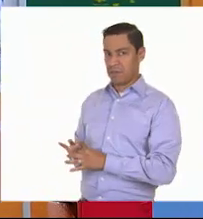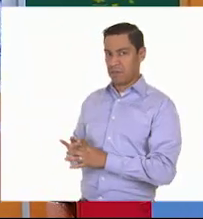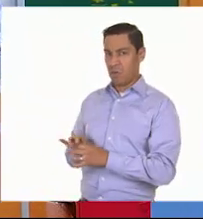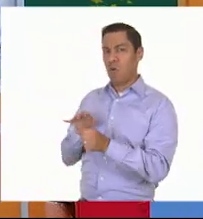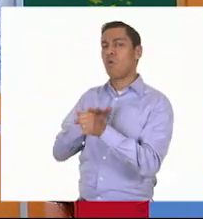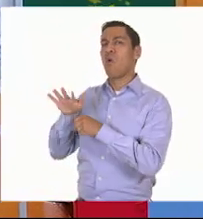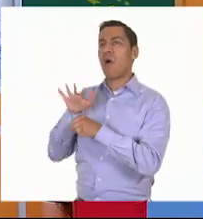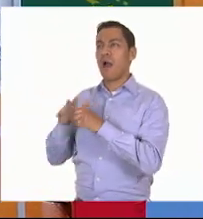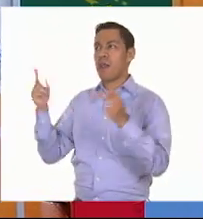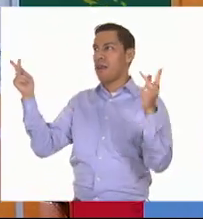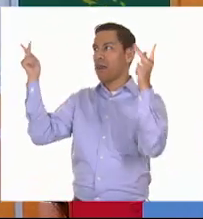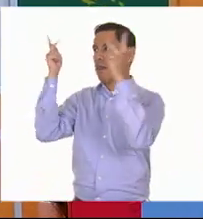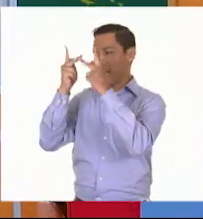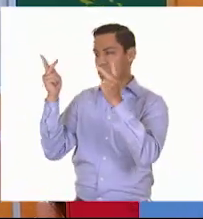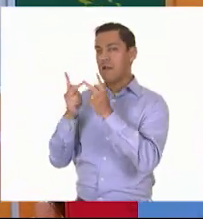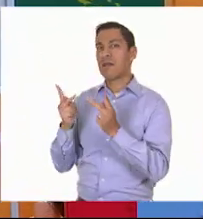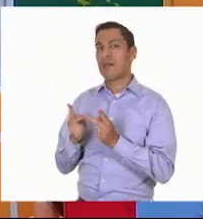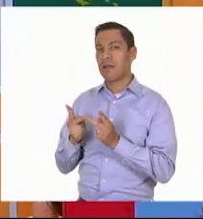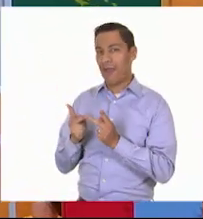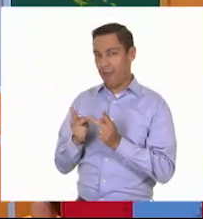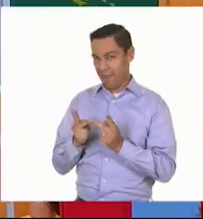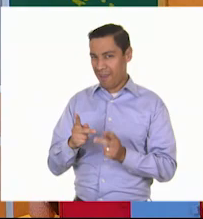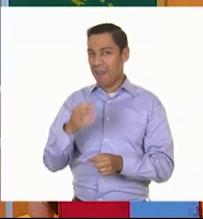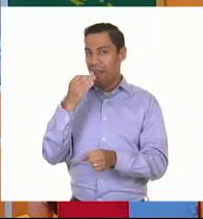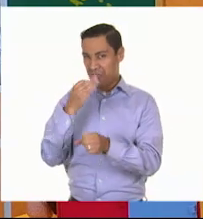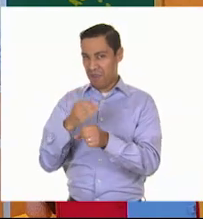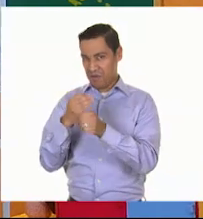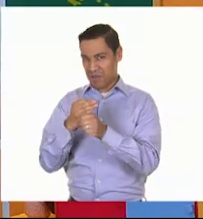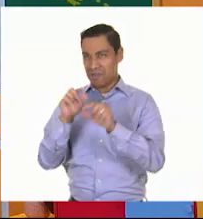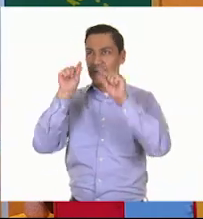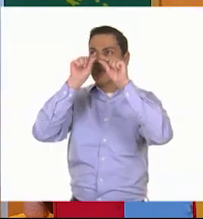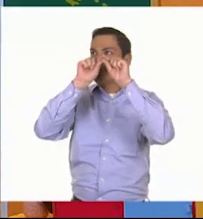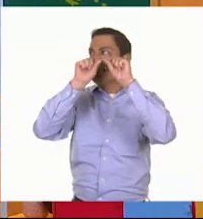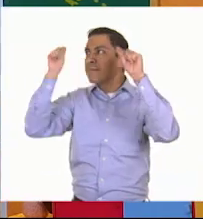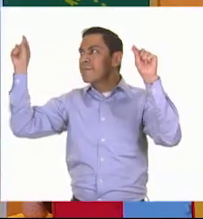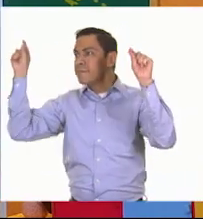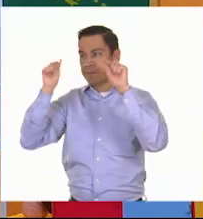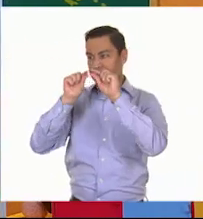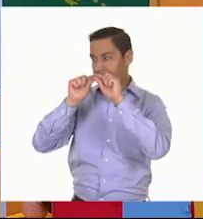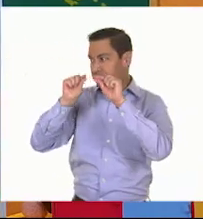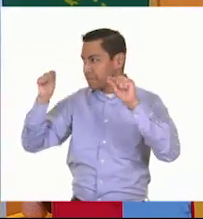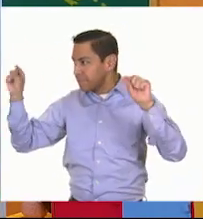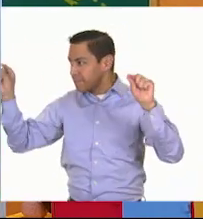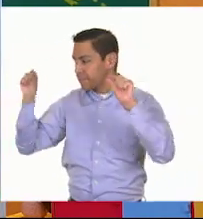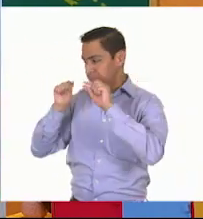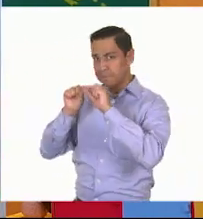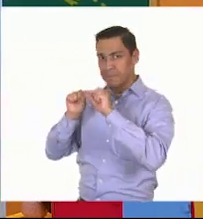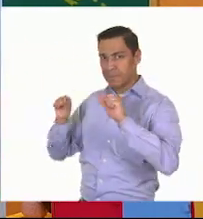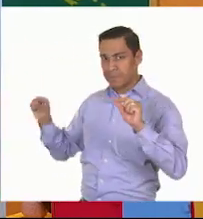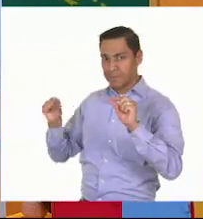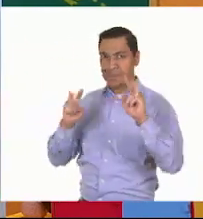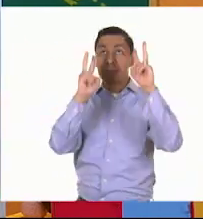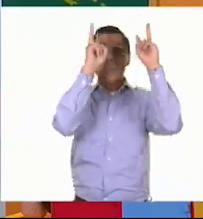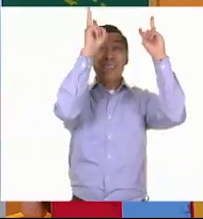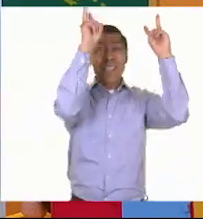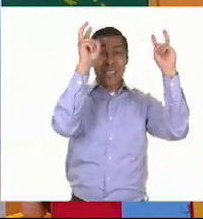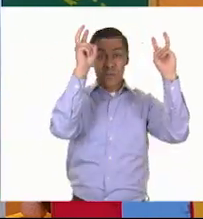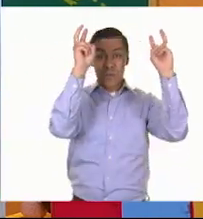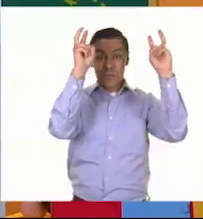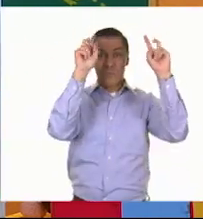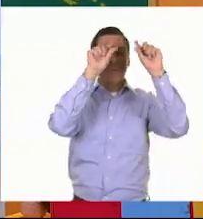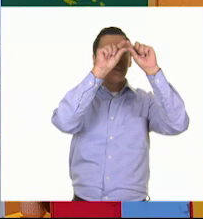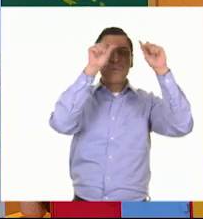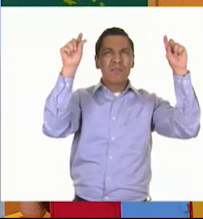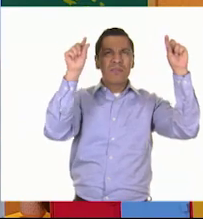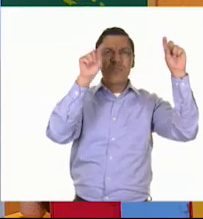y de los niños y las niñas en casa. Muy bien. Con una línea, pues identificar los títulos con las fotografías